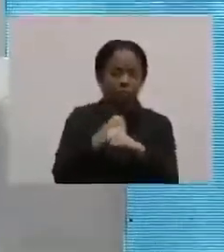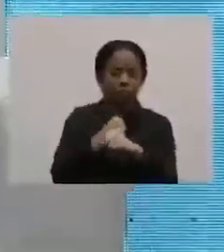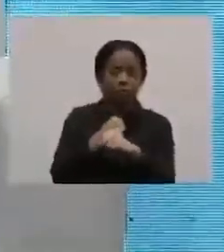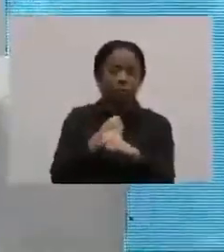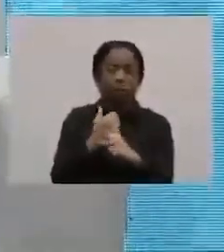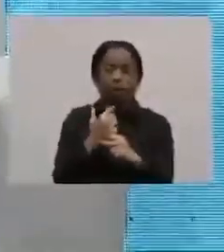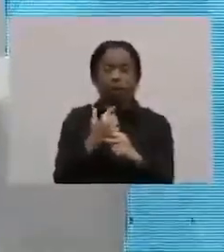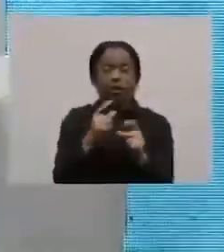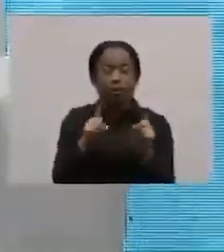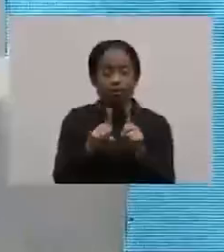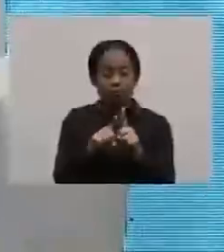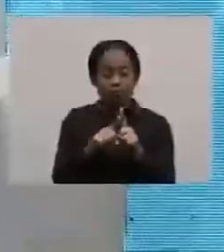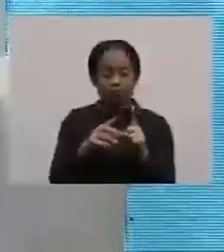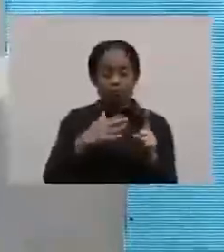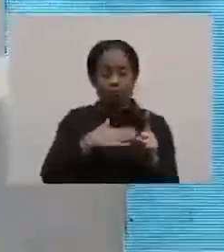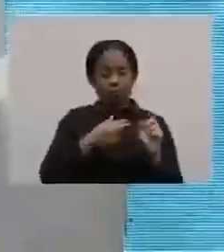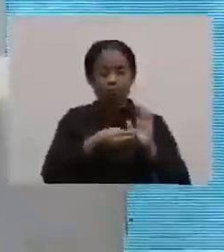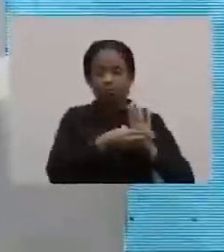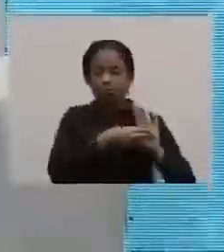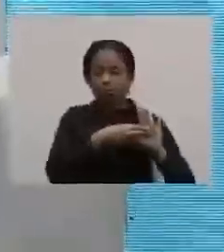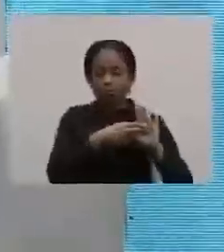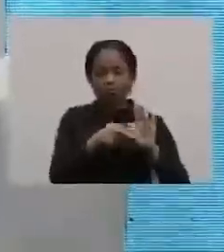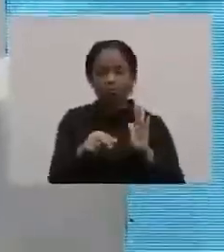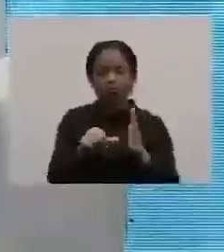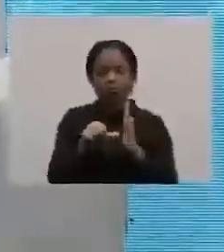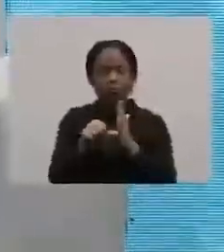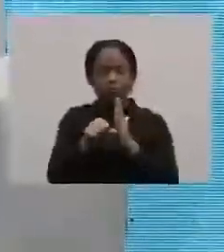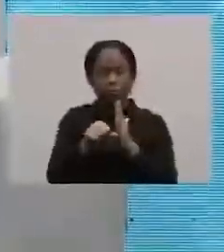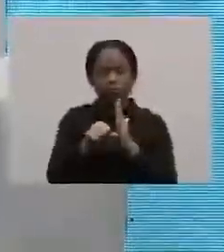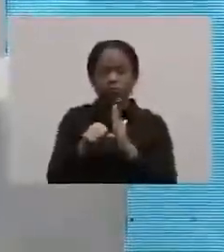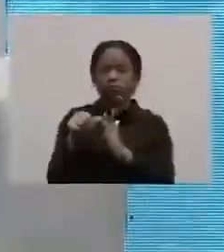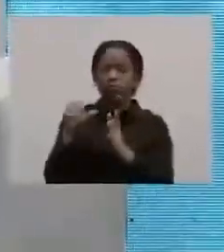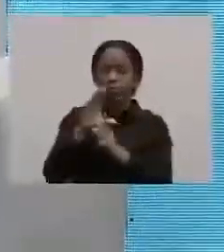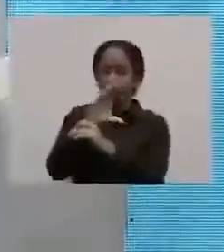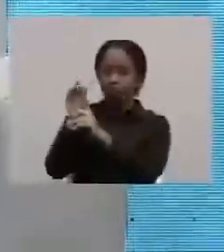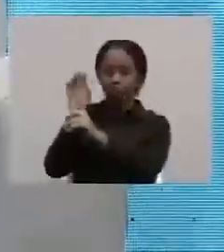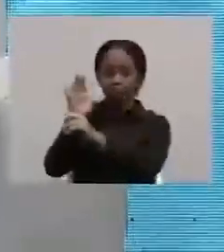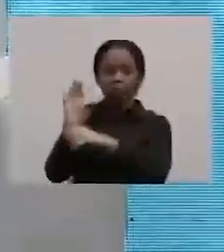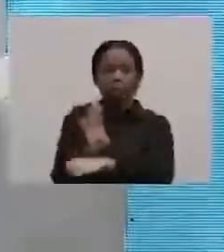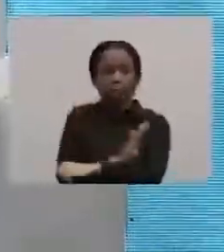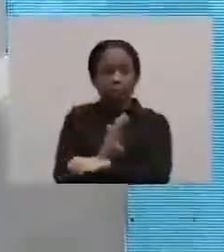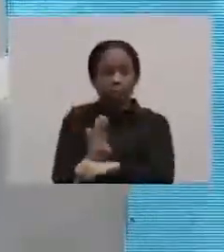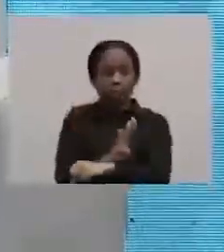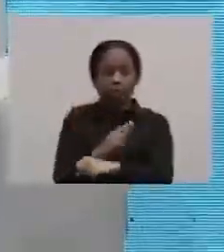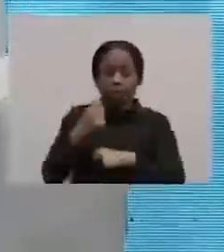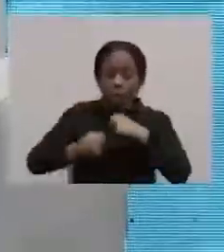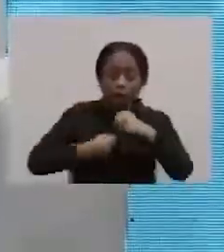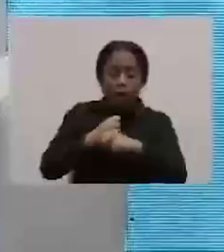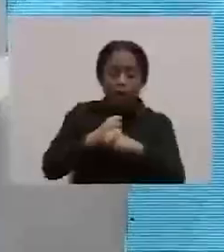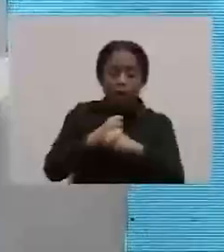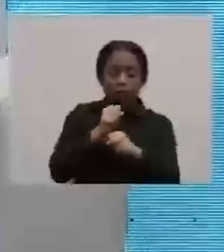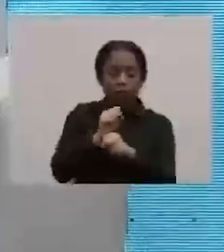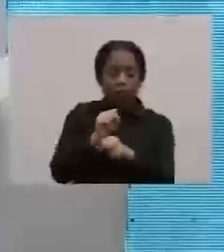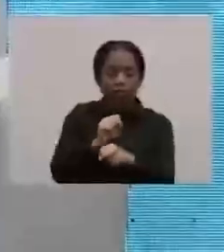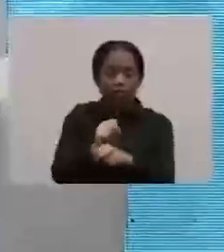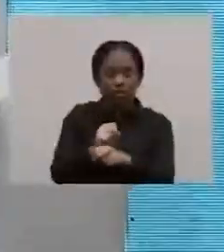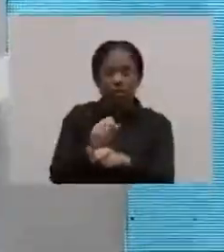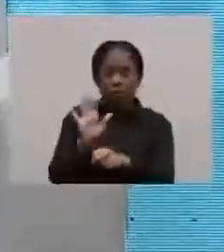La reputación de una persona, la reputación de una empresa, los años de trabajo